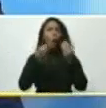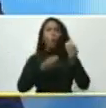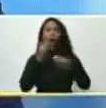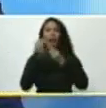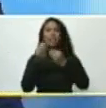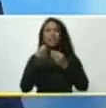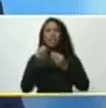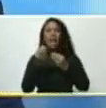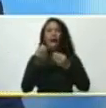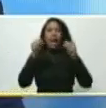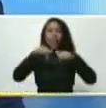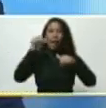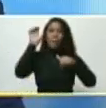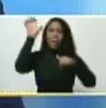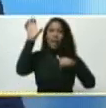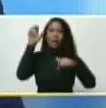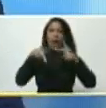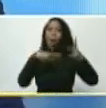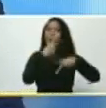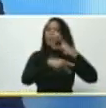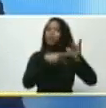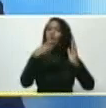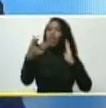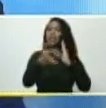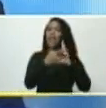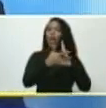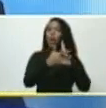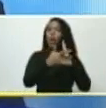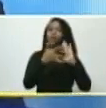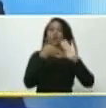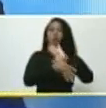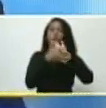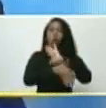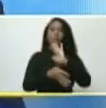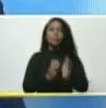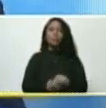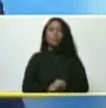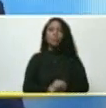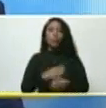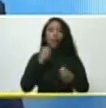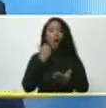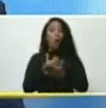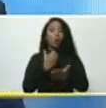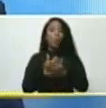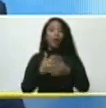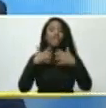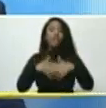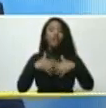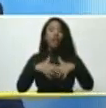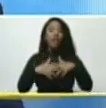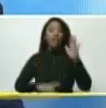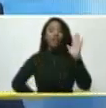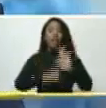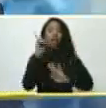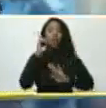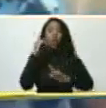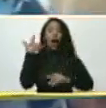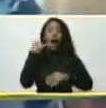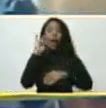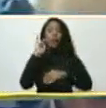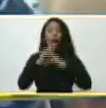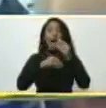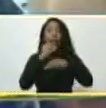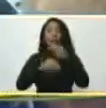nuestro país de los procesos tecnológicos y económicos e industriales de desarrollo que se estaban dando